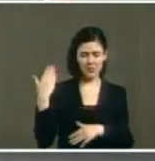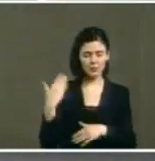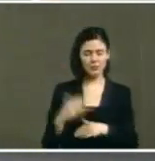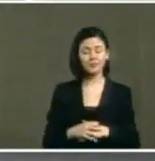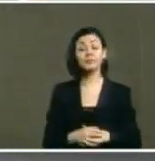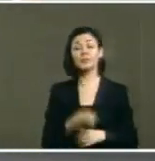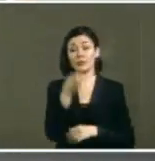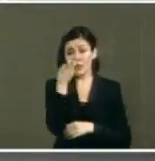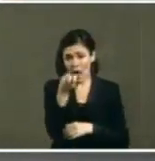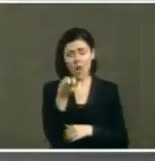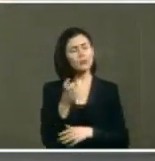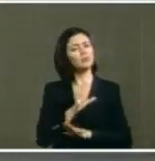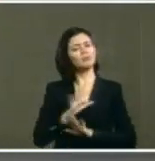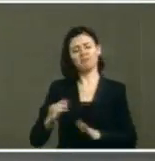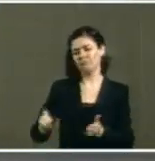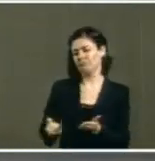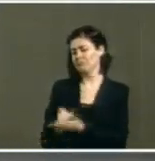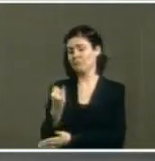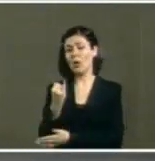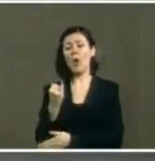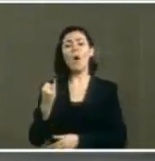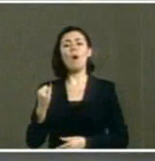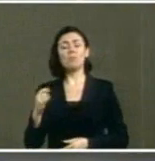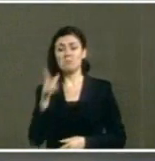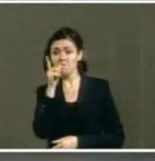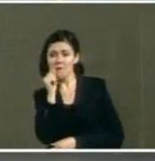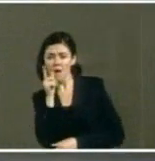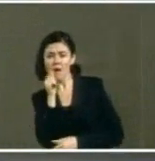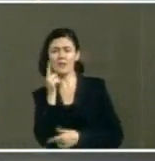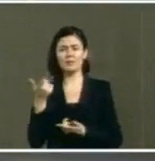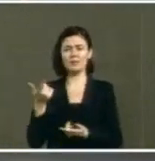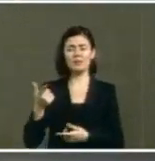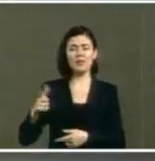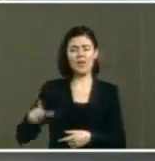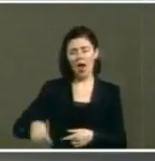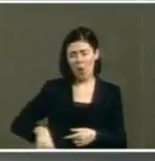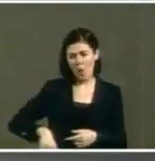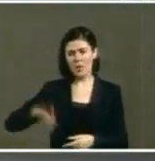federales implementaran el operativo Noreste, como otros operativos que han